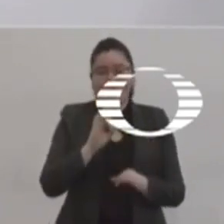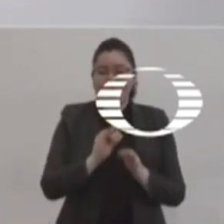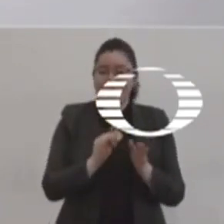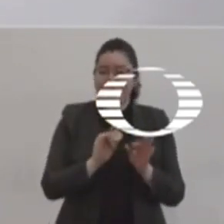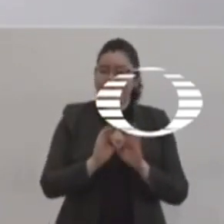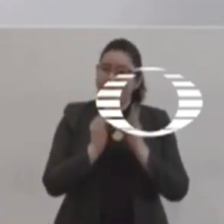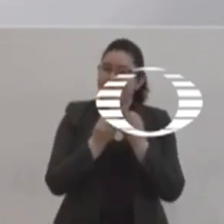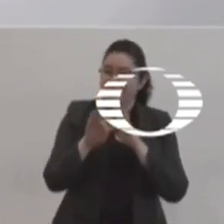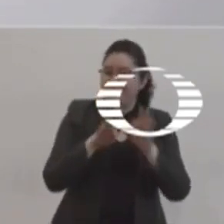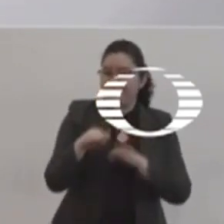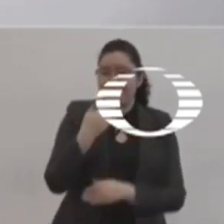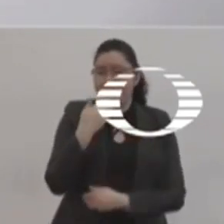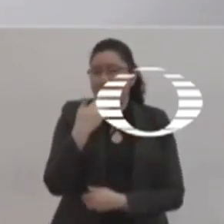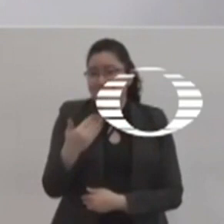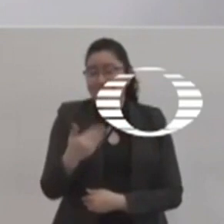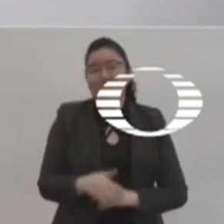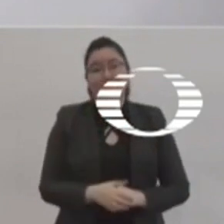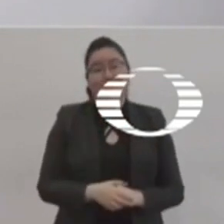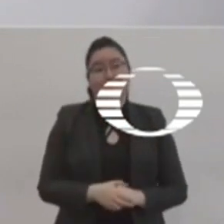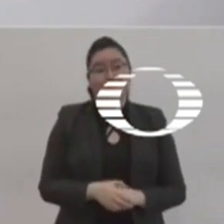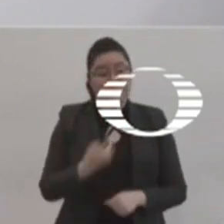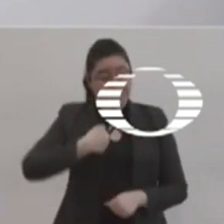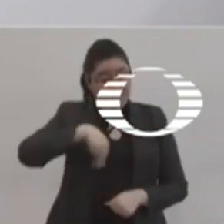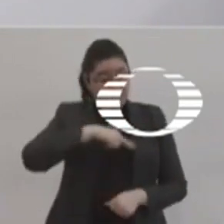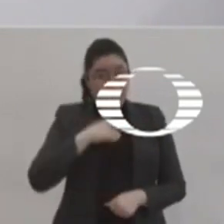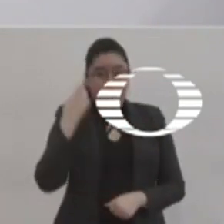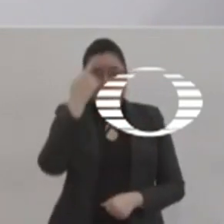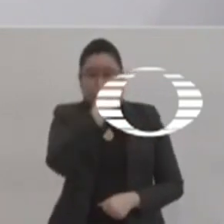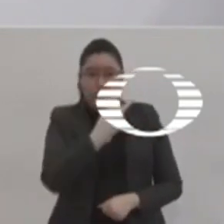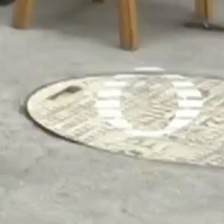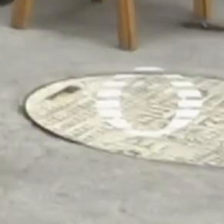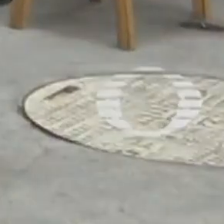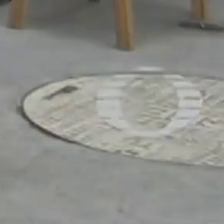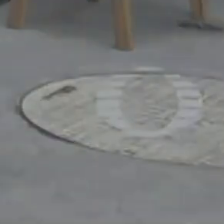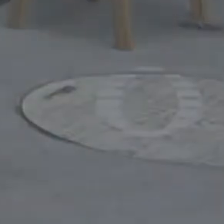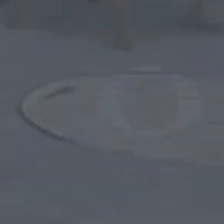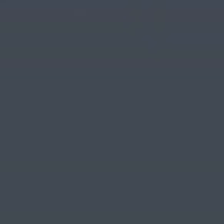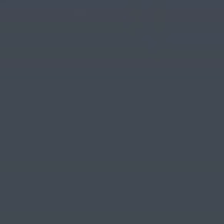estar revisando este programa de reactivar sin arriesgarse.